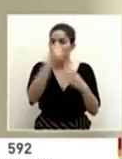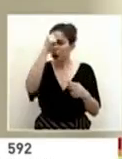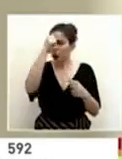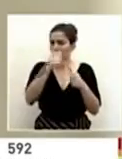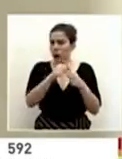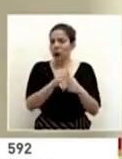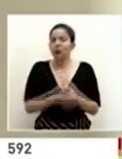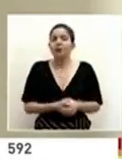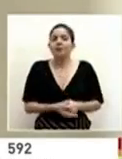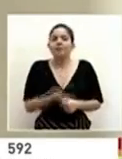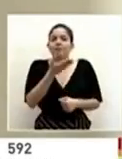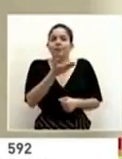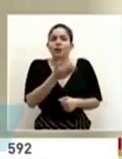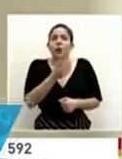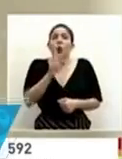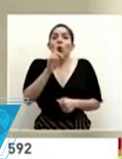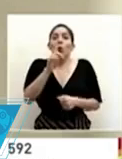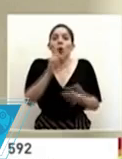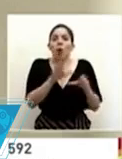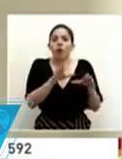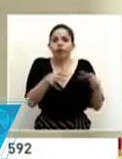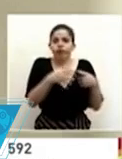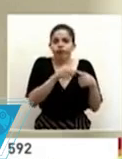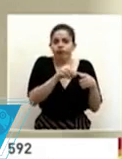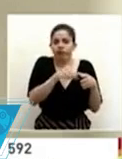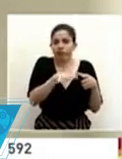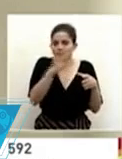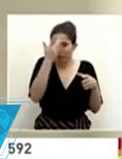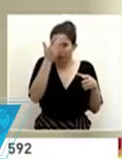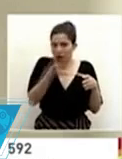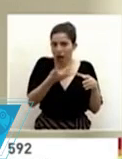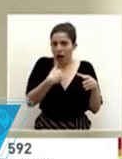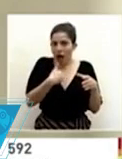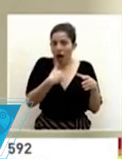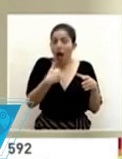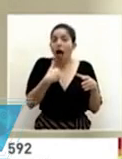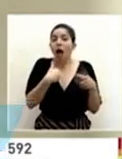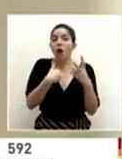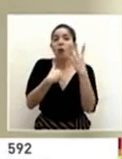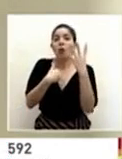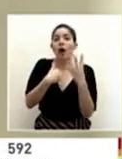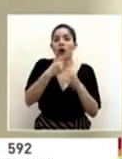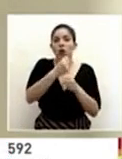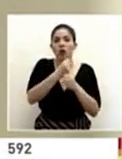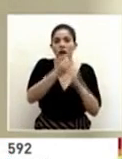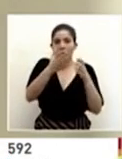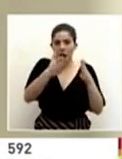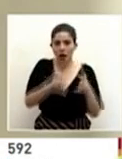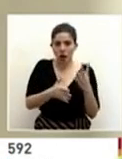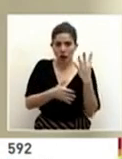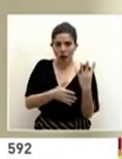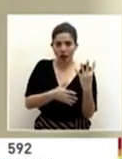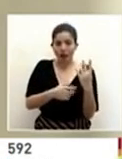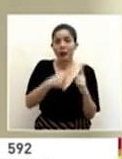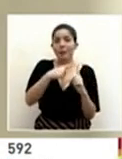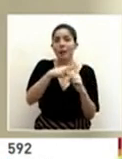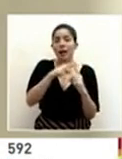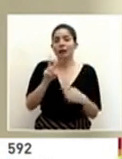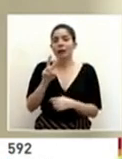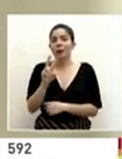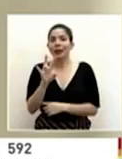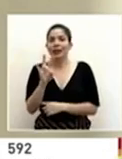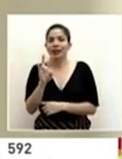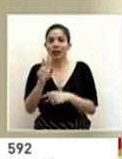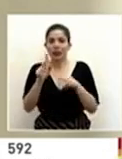Recordemos que es uno de los clusters que hemos identificado. Tenemos 4 funcionarios y